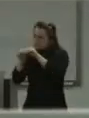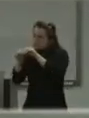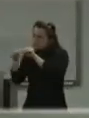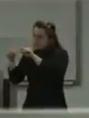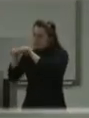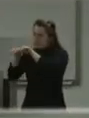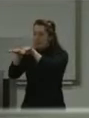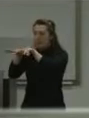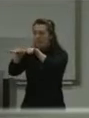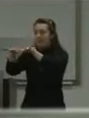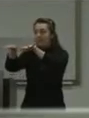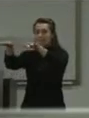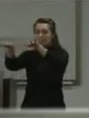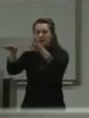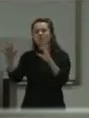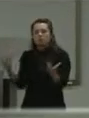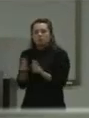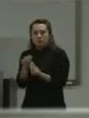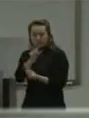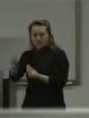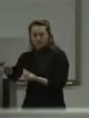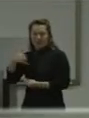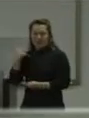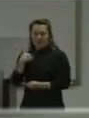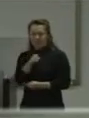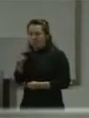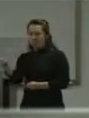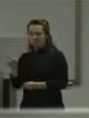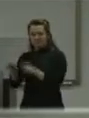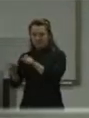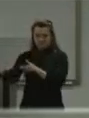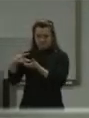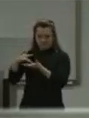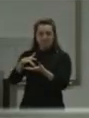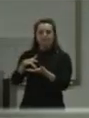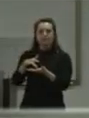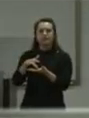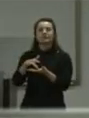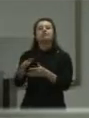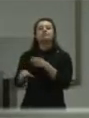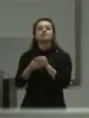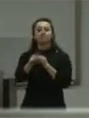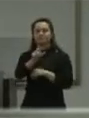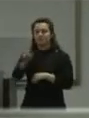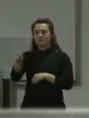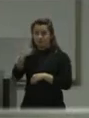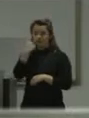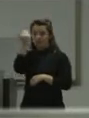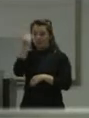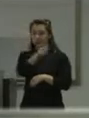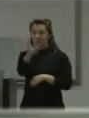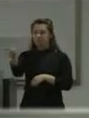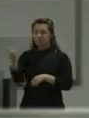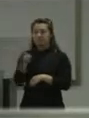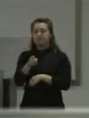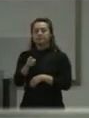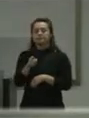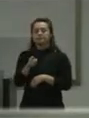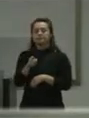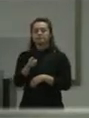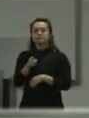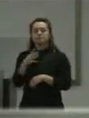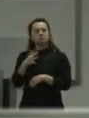con el con el grupo de jóvenes y también con el grupo de adultos que tuvimos